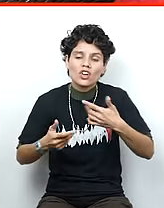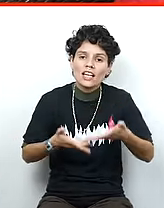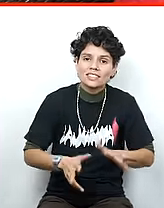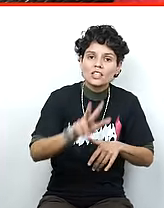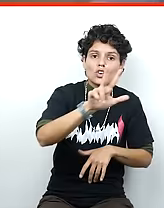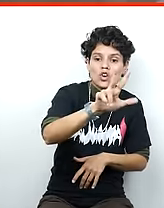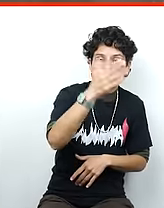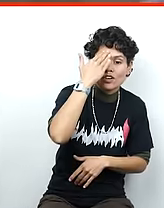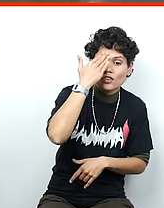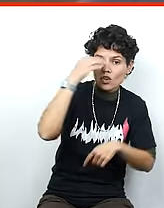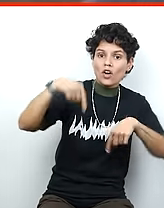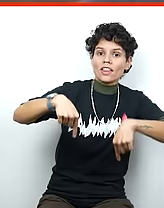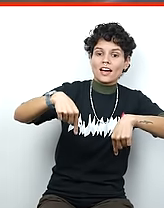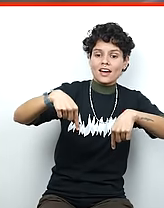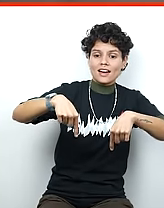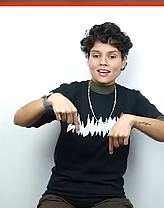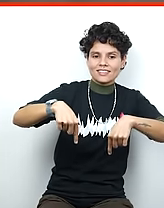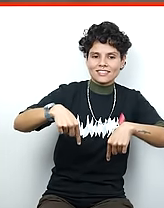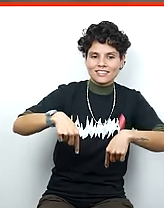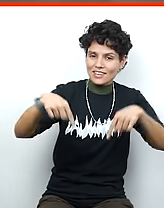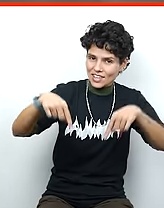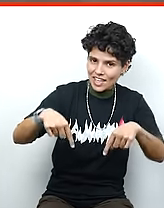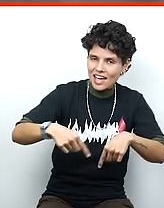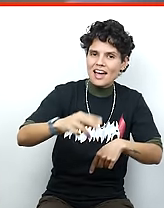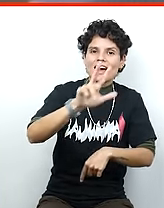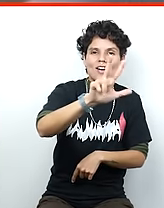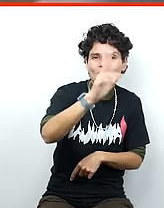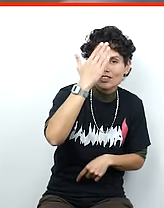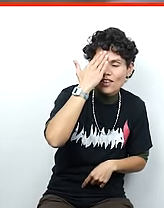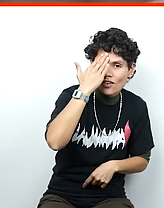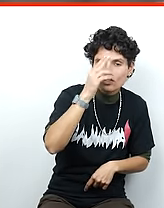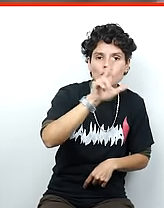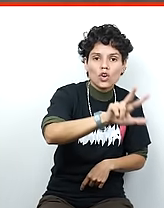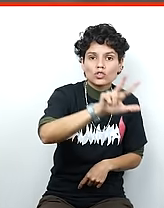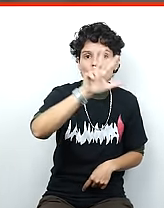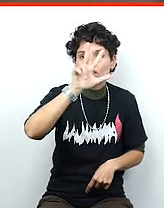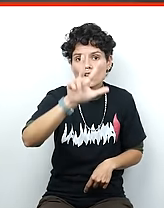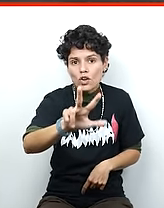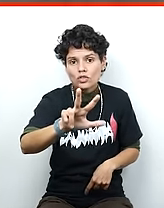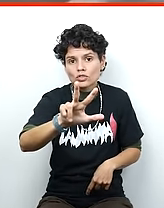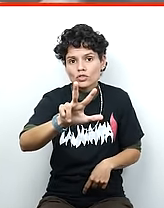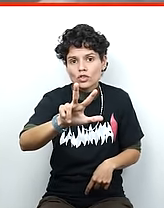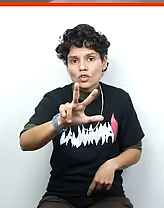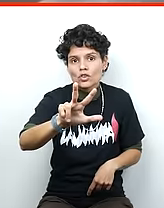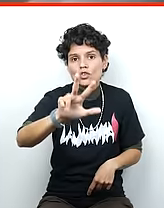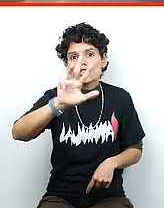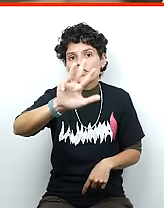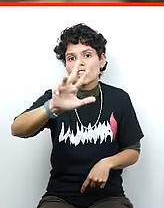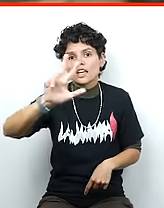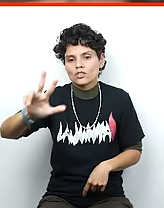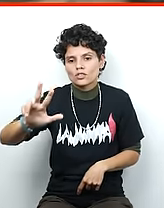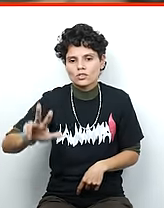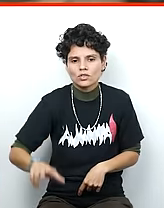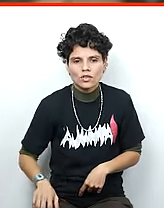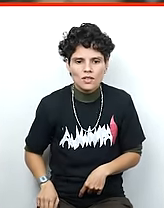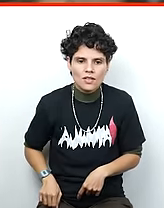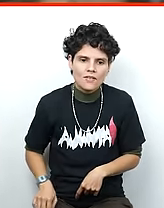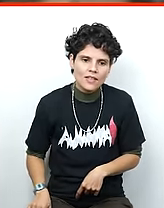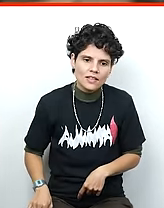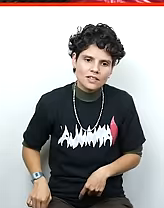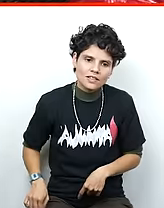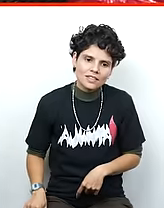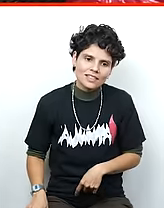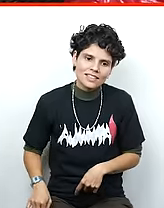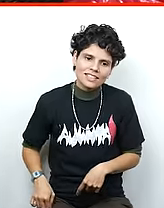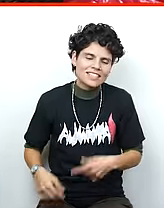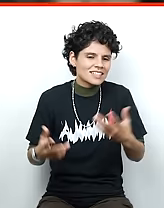8 de agosto. Hoy día. Hoy día. Nací hoy el 8 del 8 del 98. Por eso 898. ¿Cómo hoy día? No